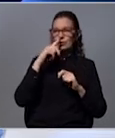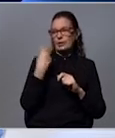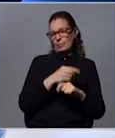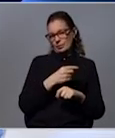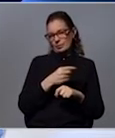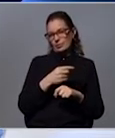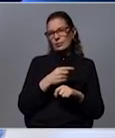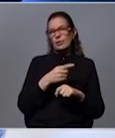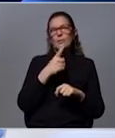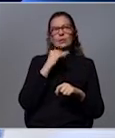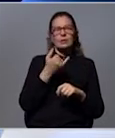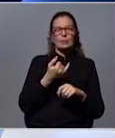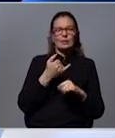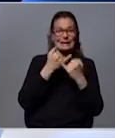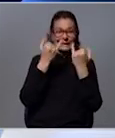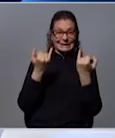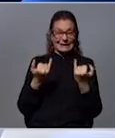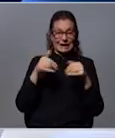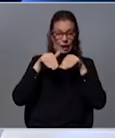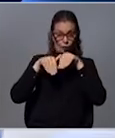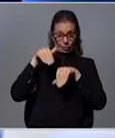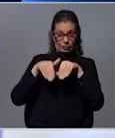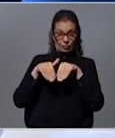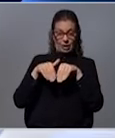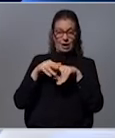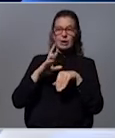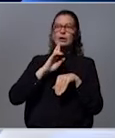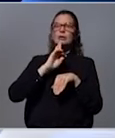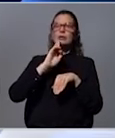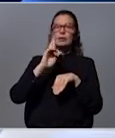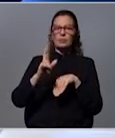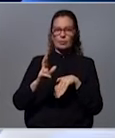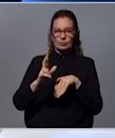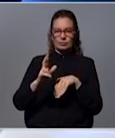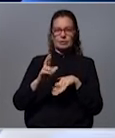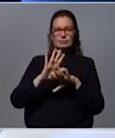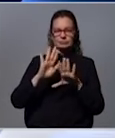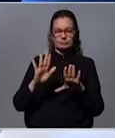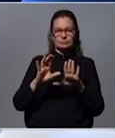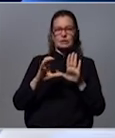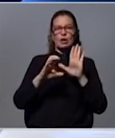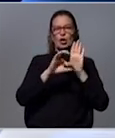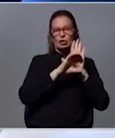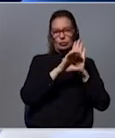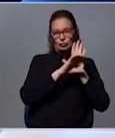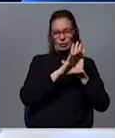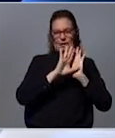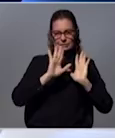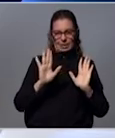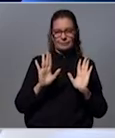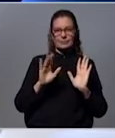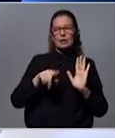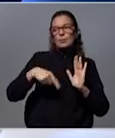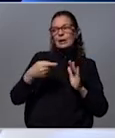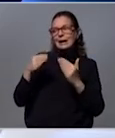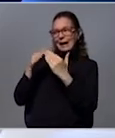sea se sanciona el día de que la corte proclama el resultado queda vigente la reforma constitucional el allanamiento